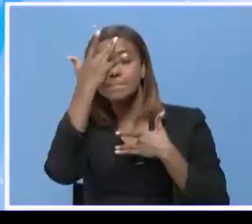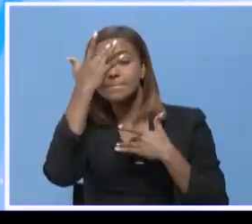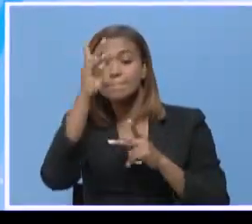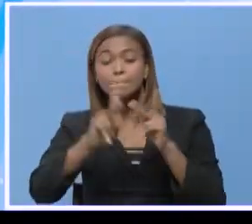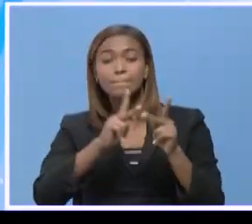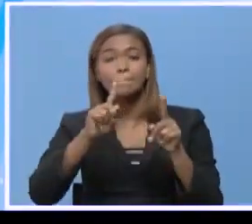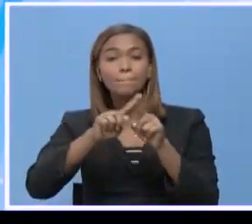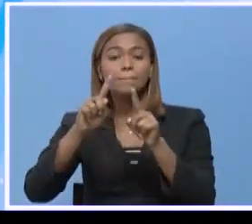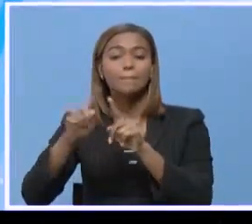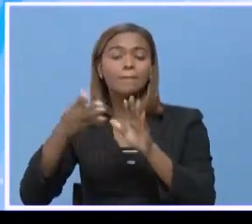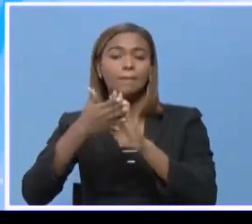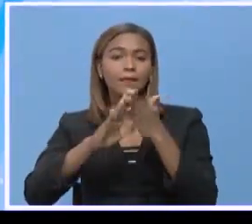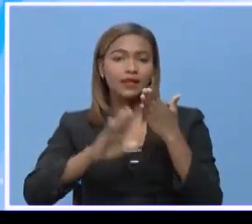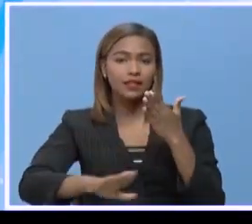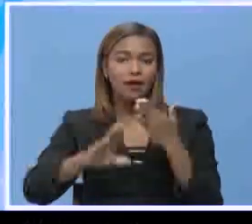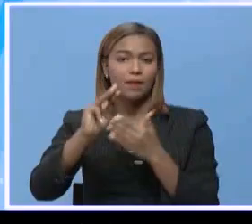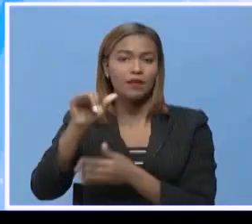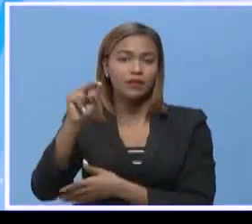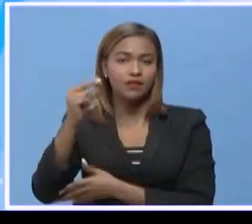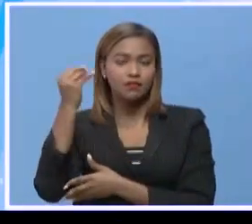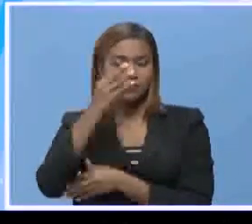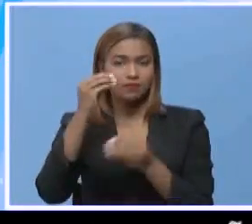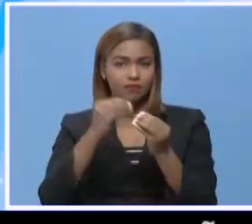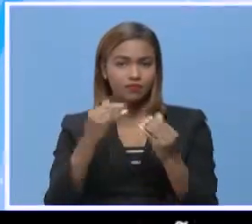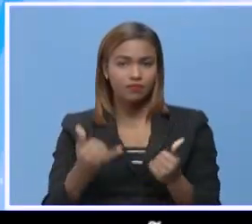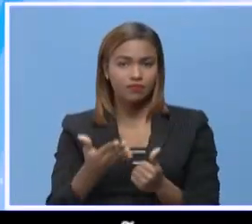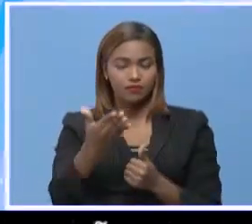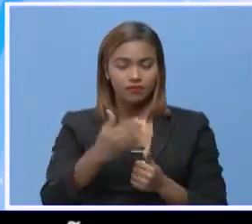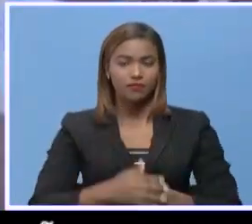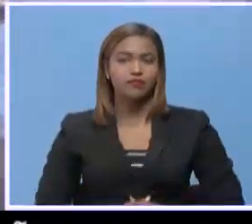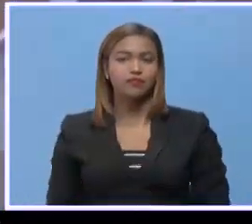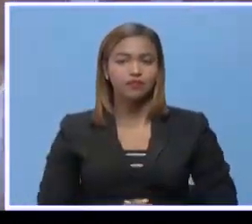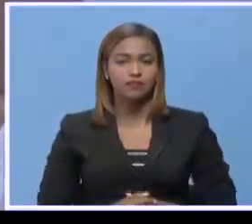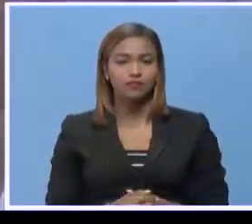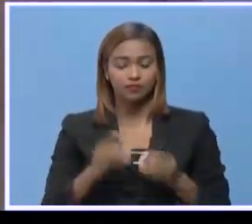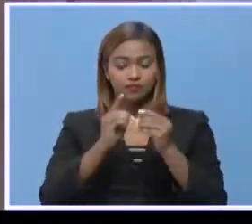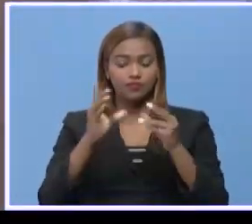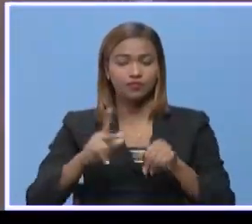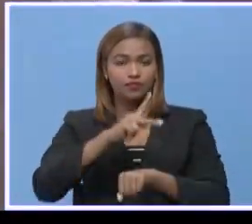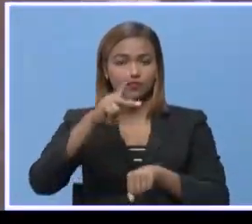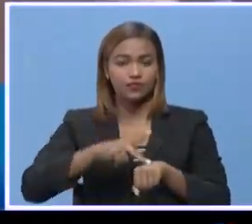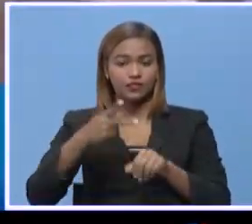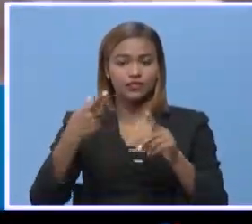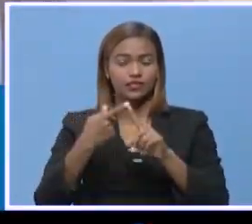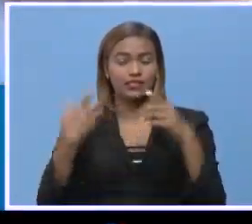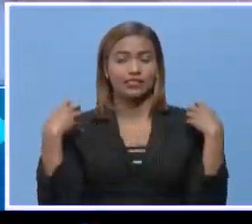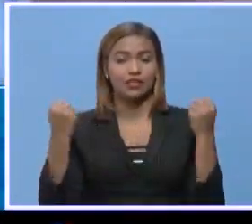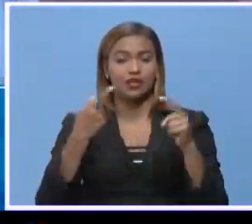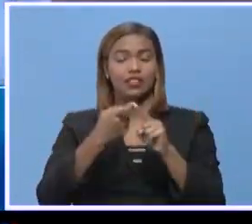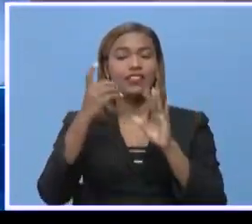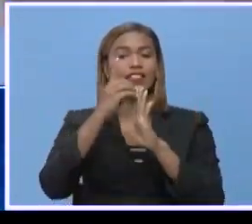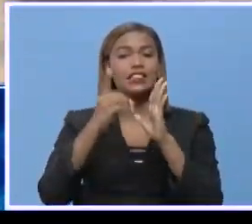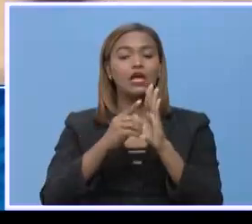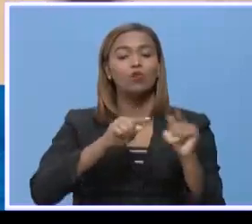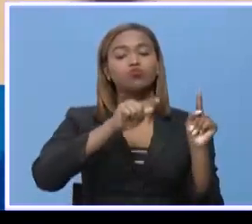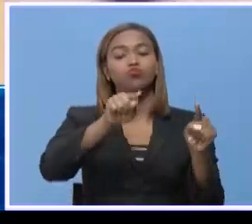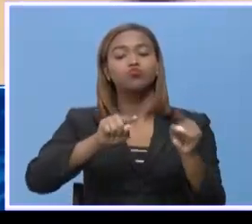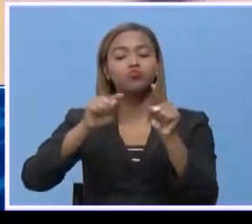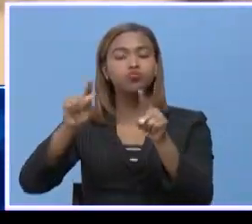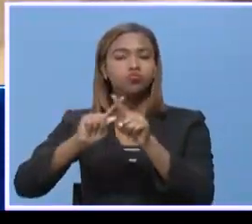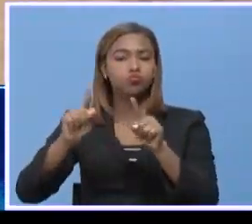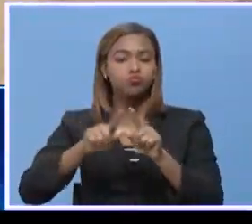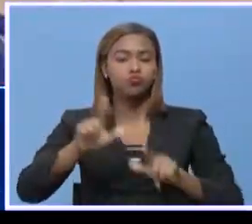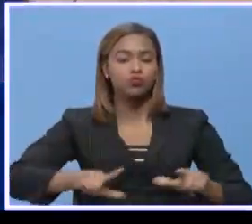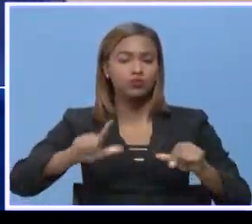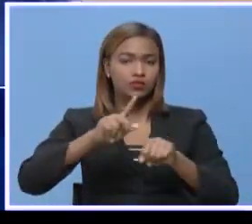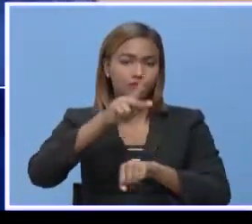Dajabón en diferentes barrios, Melvin Toribio tiene los detalles. La Dirección Provincial de Salud de Dajabón se desplaza a distintos sectores